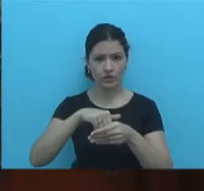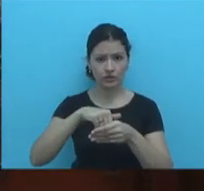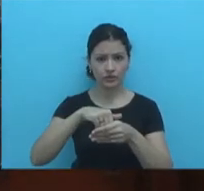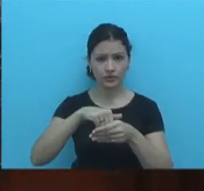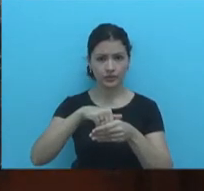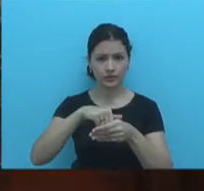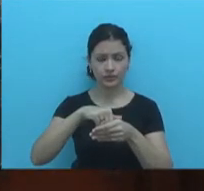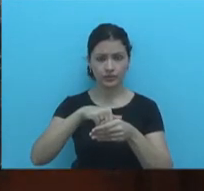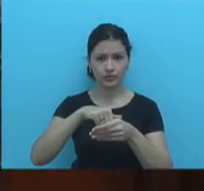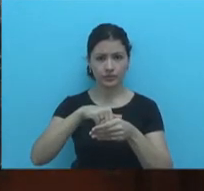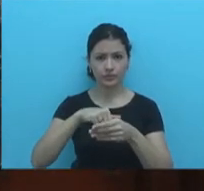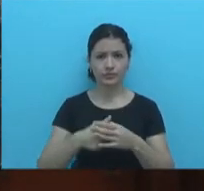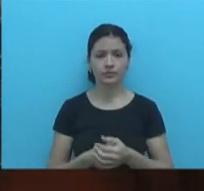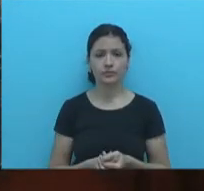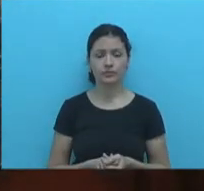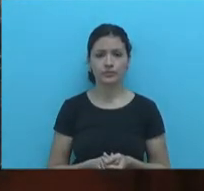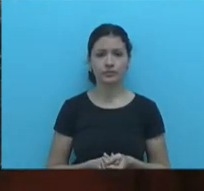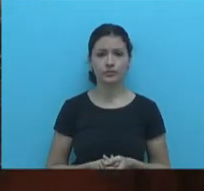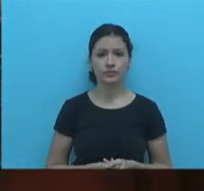A votación.